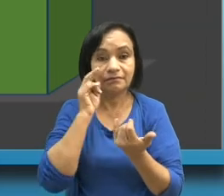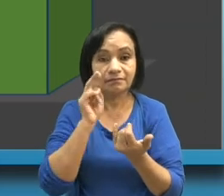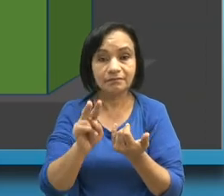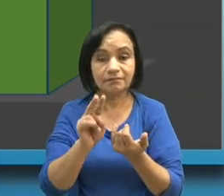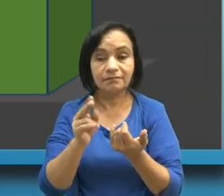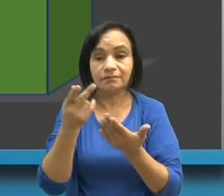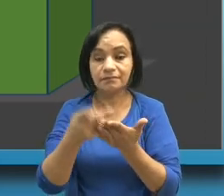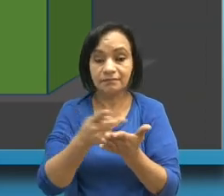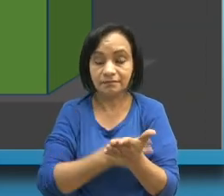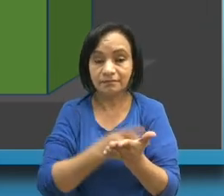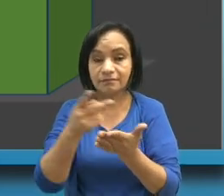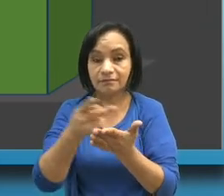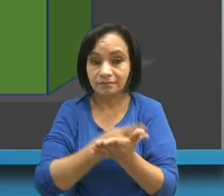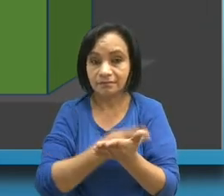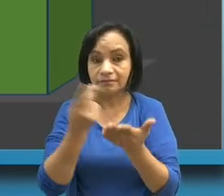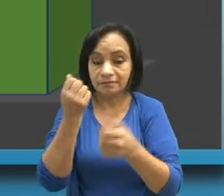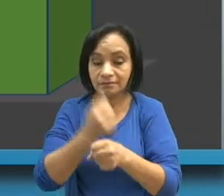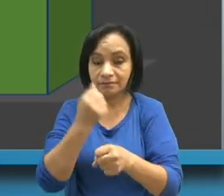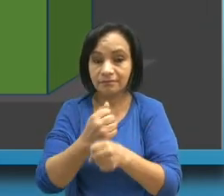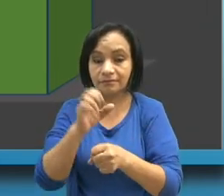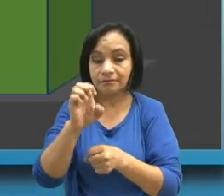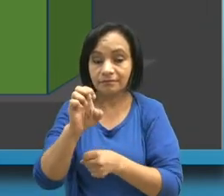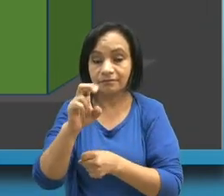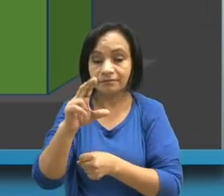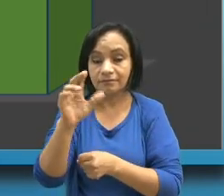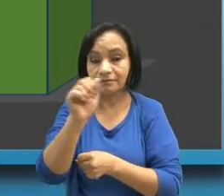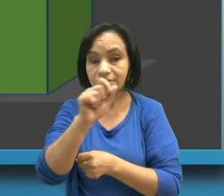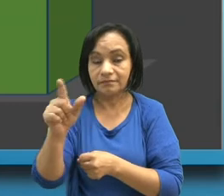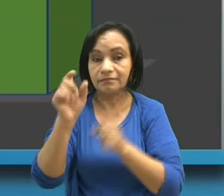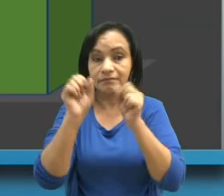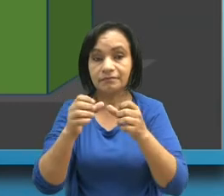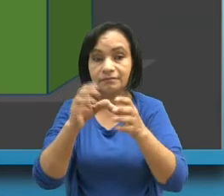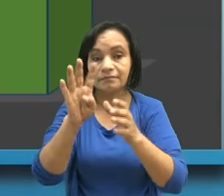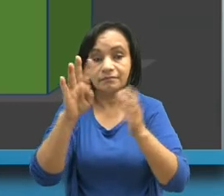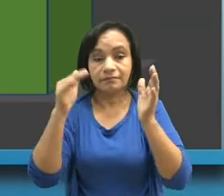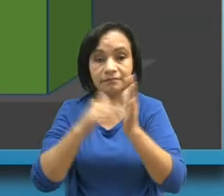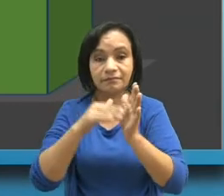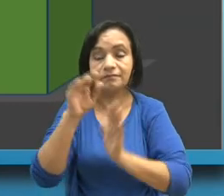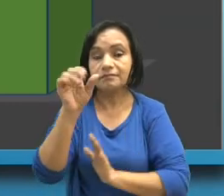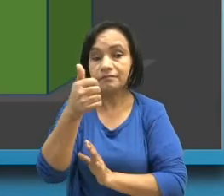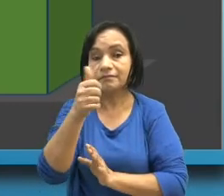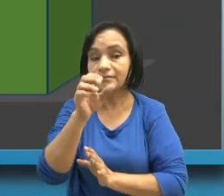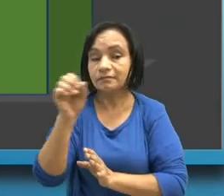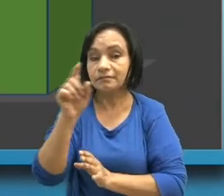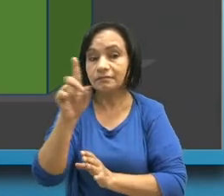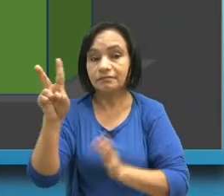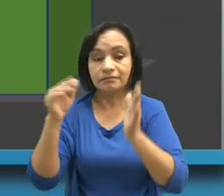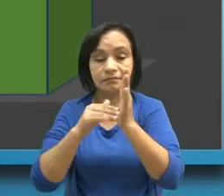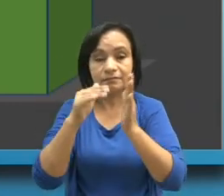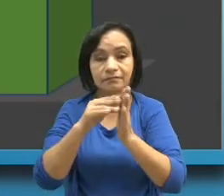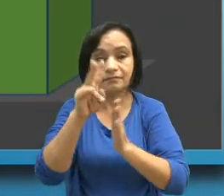que es la ejecución física financiera desde NACAL, nosotros logramos movilizar 4.612 millones de Córdoba en el